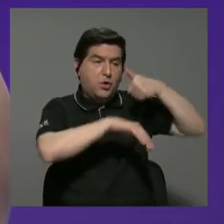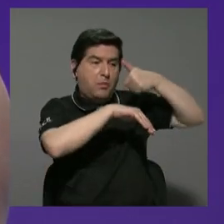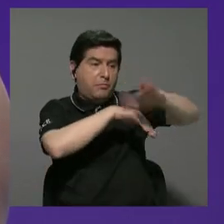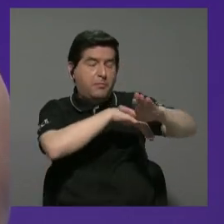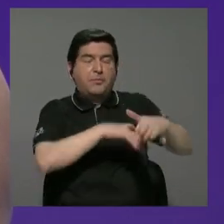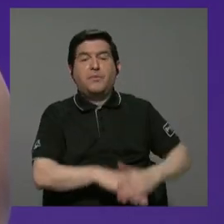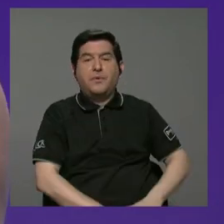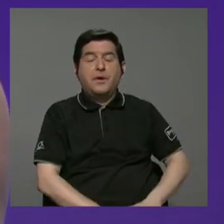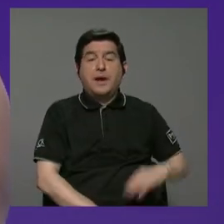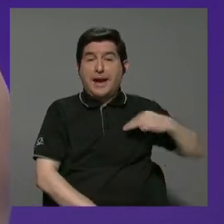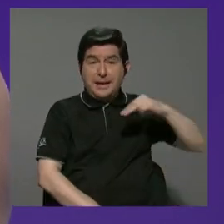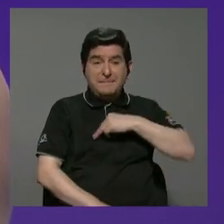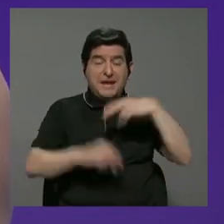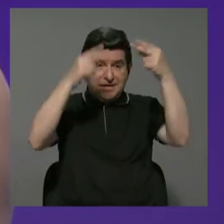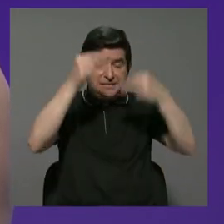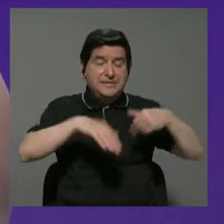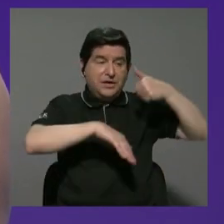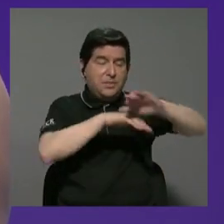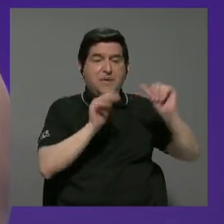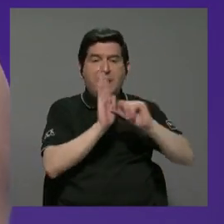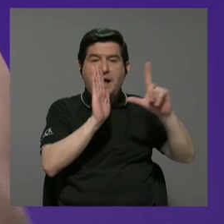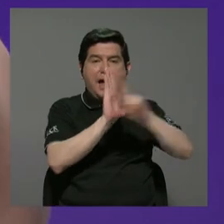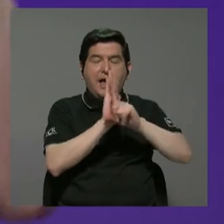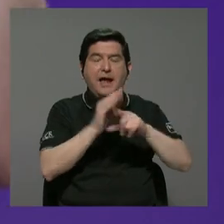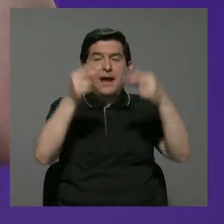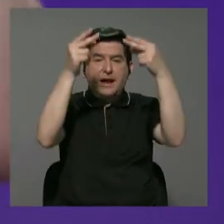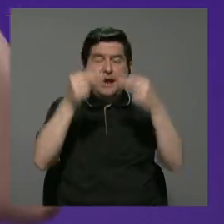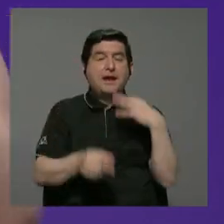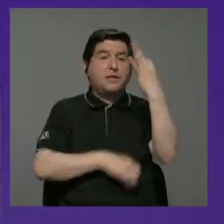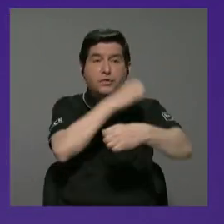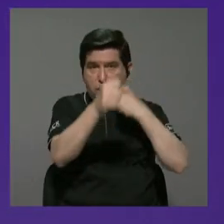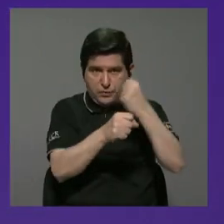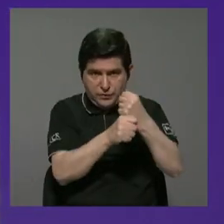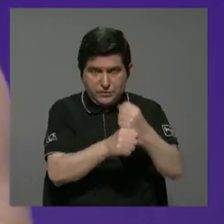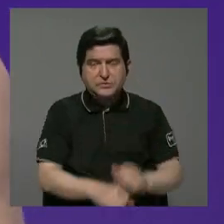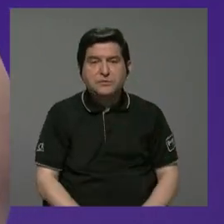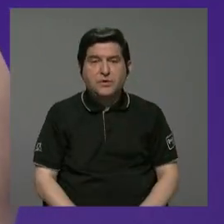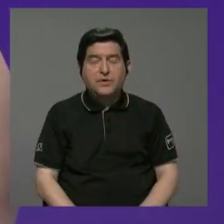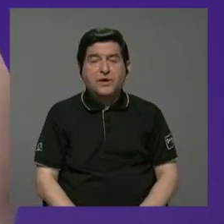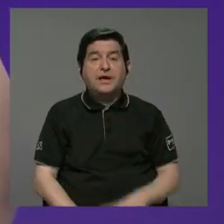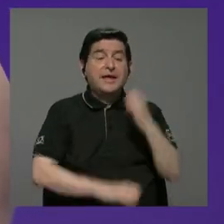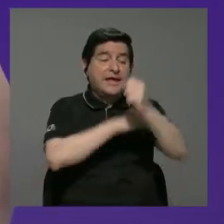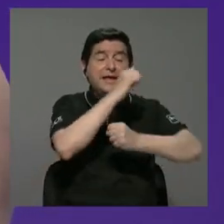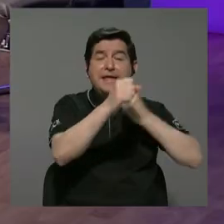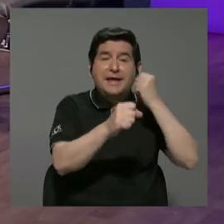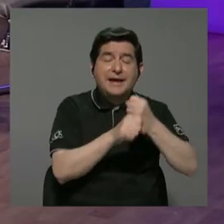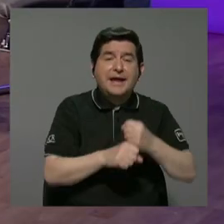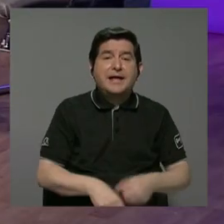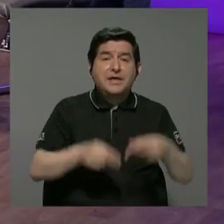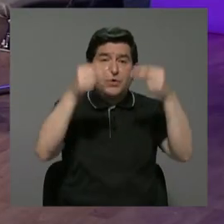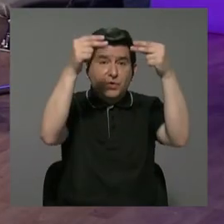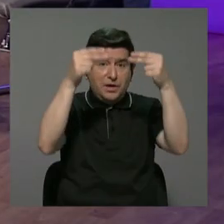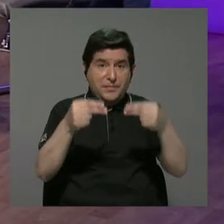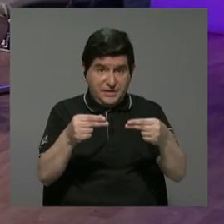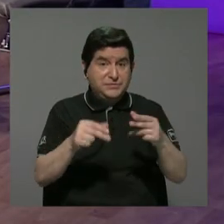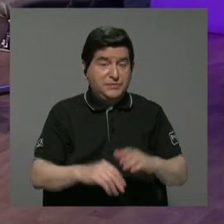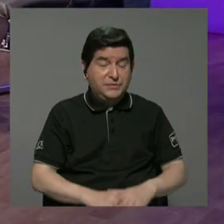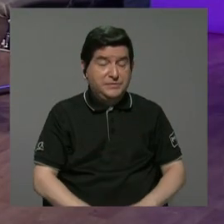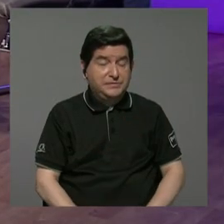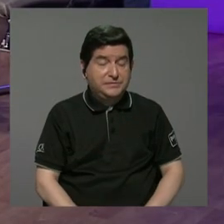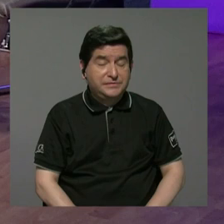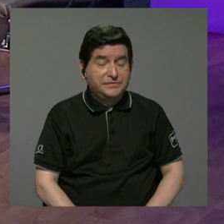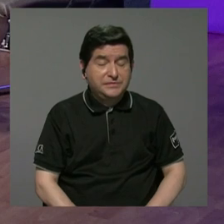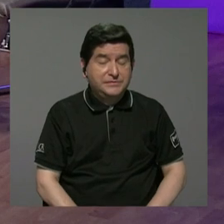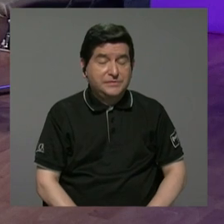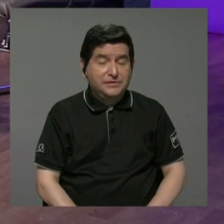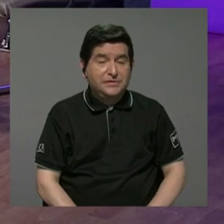el Ministerio de Hacienda le remite a la Asamblea Legislativa el presupuesto. Y a lo largo del año, para el año siguiente, ¿verdad?